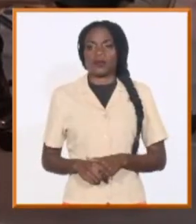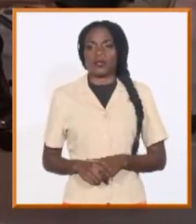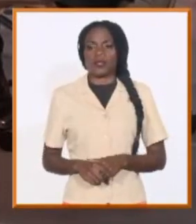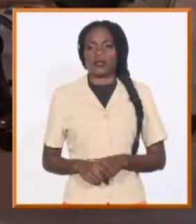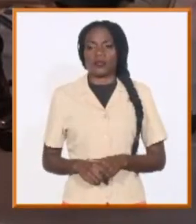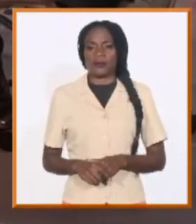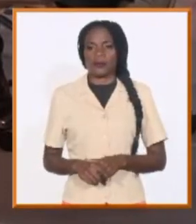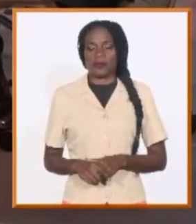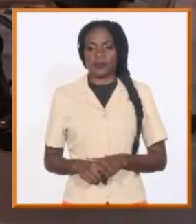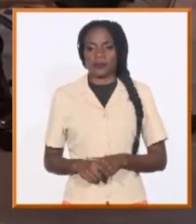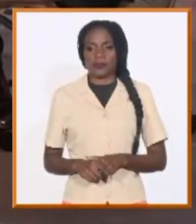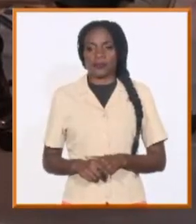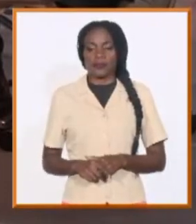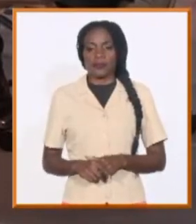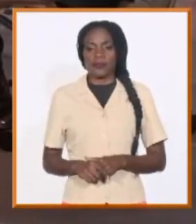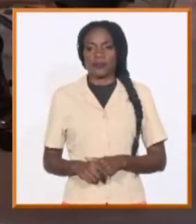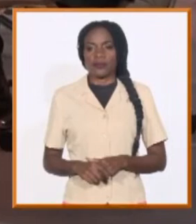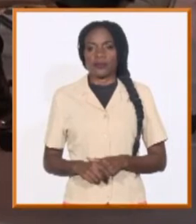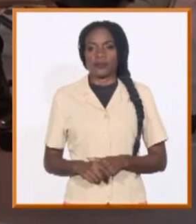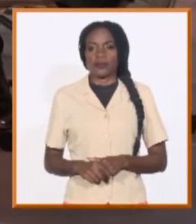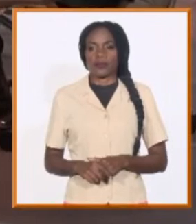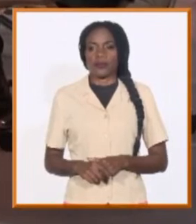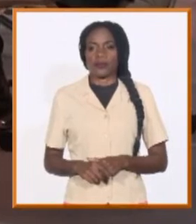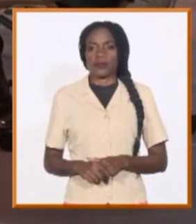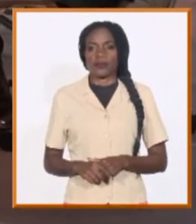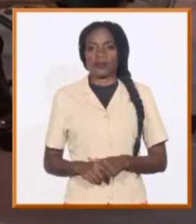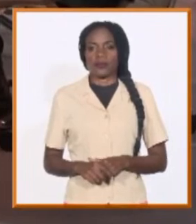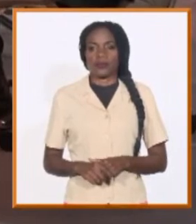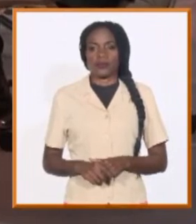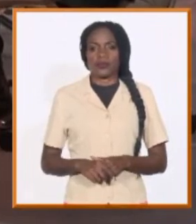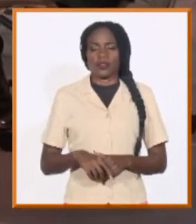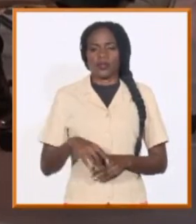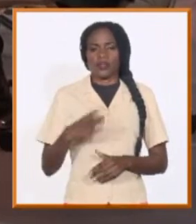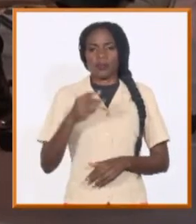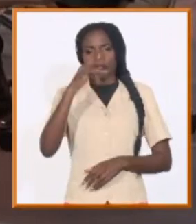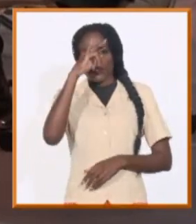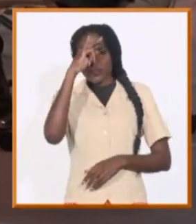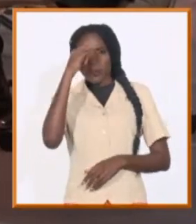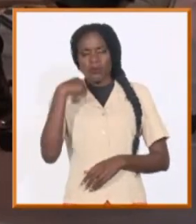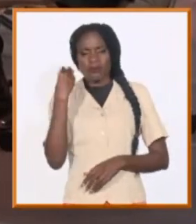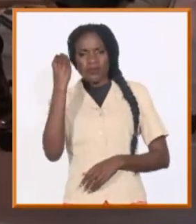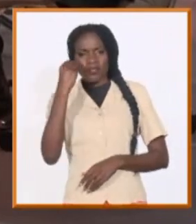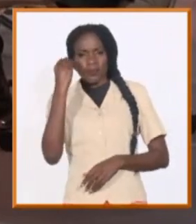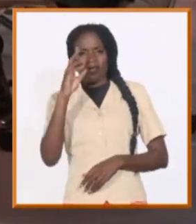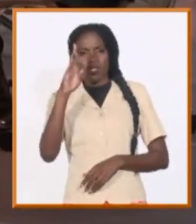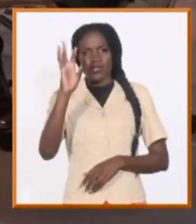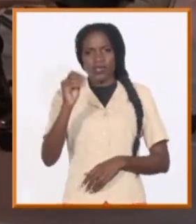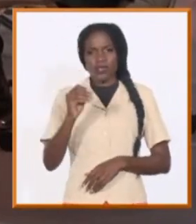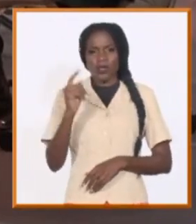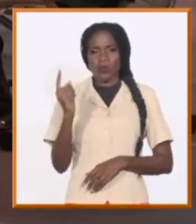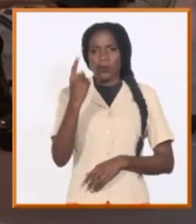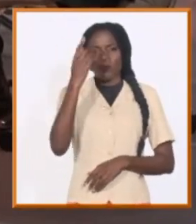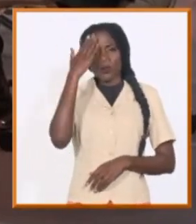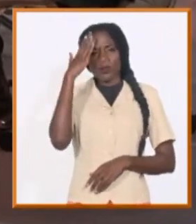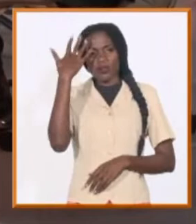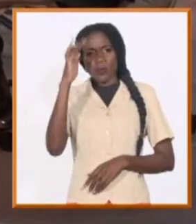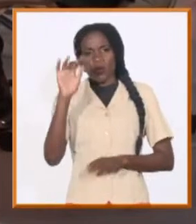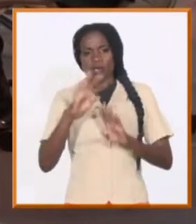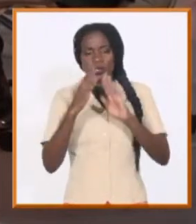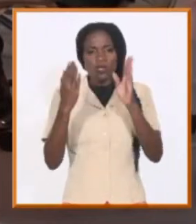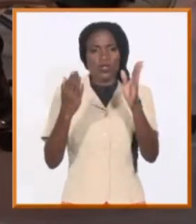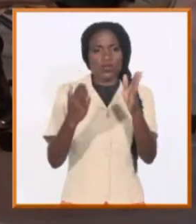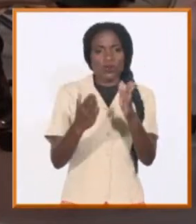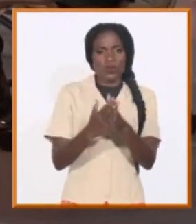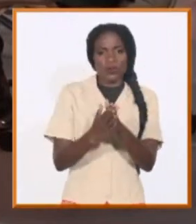que tendremos que enfrentar hacia el futuro. Arián, ¿qué piensas? ¿Cuál es tu opinión del resultado? Primero saludarte a ti, por supuesto, todos los que